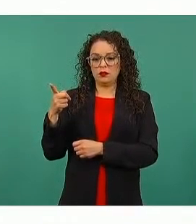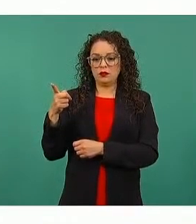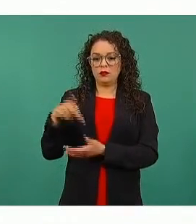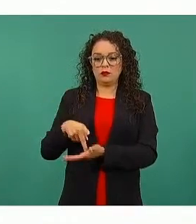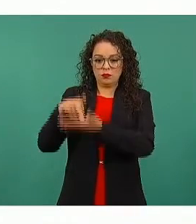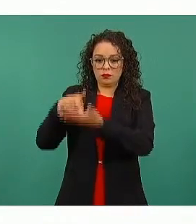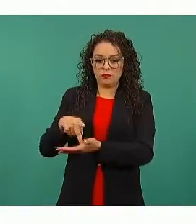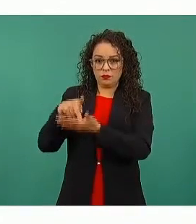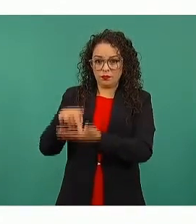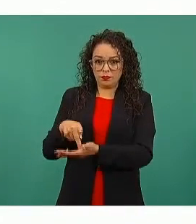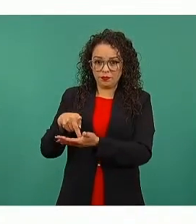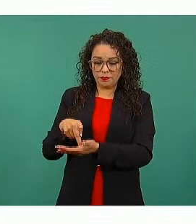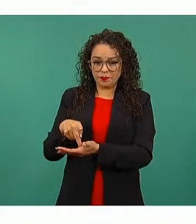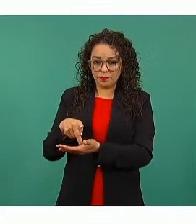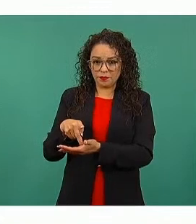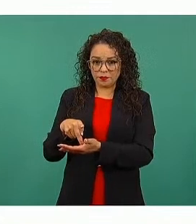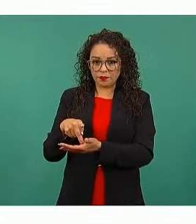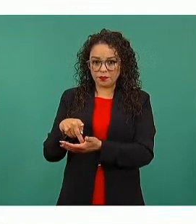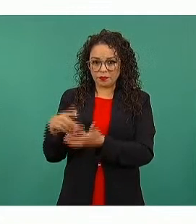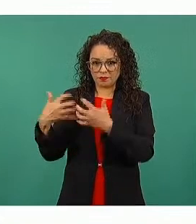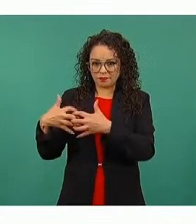un alto nivel de